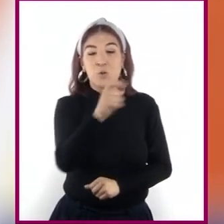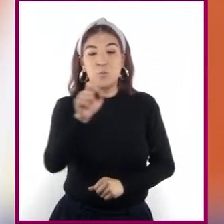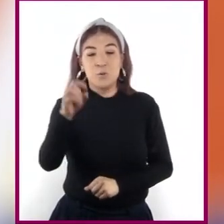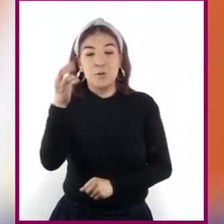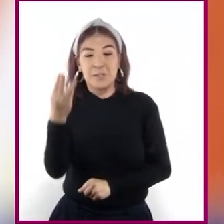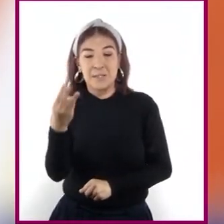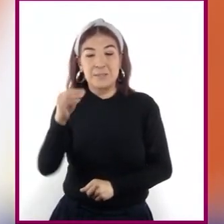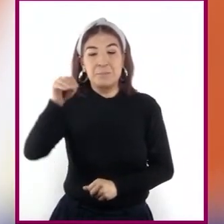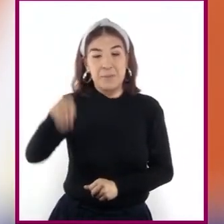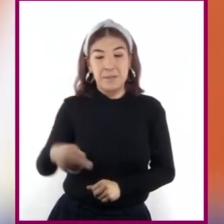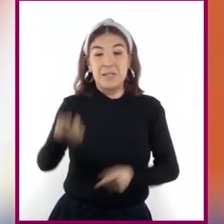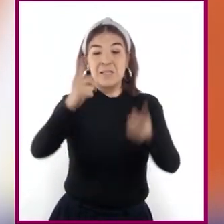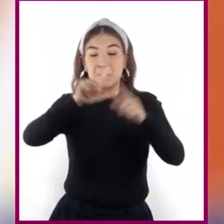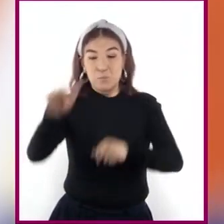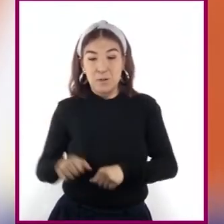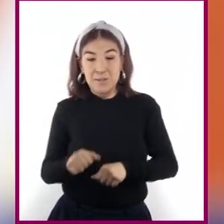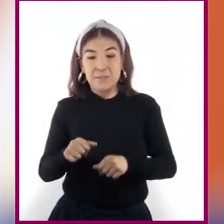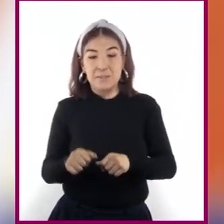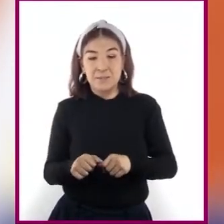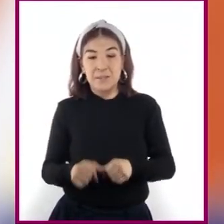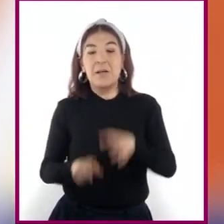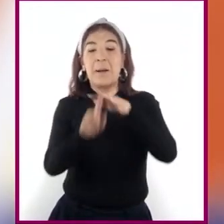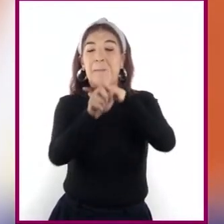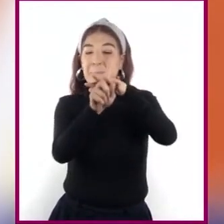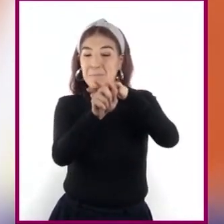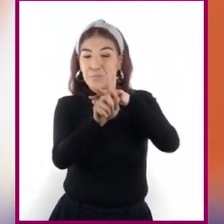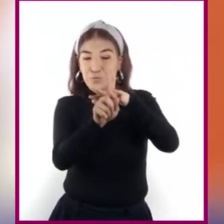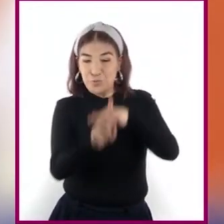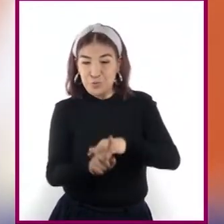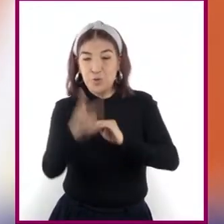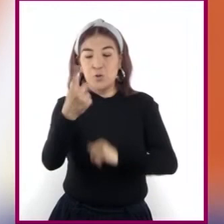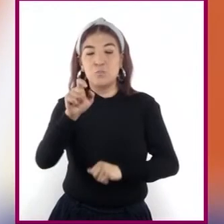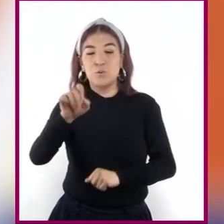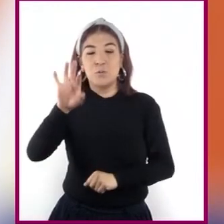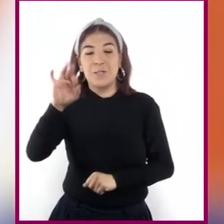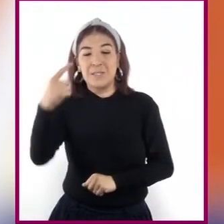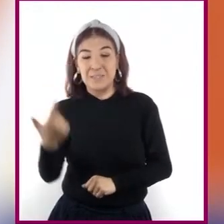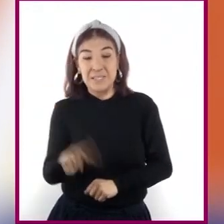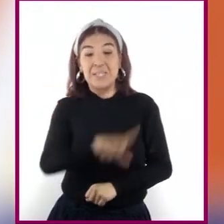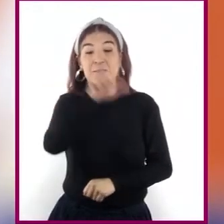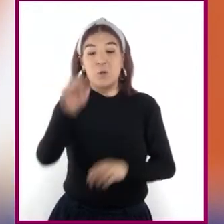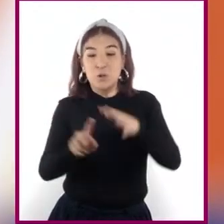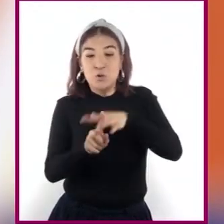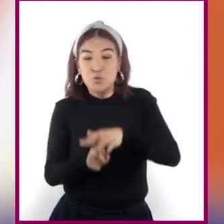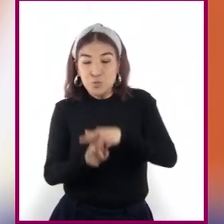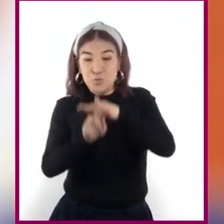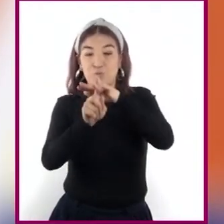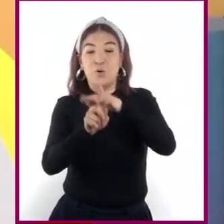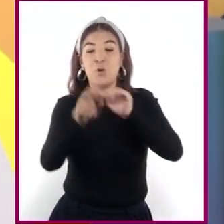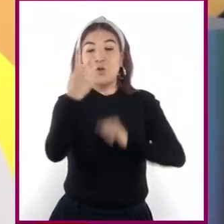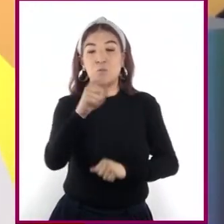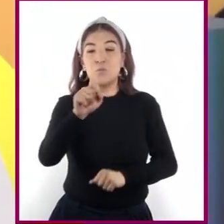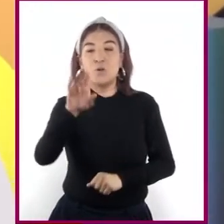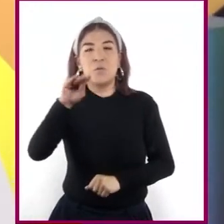último, asciende 2.91 metros. ¿A qué profundidad se encuentra el submarino?